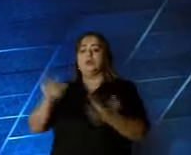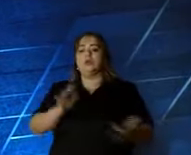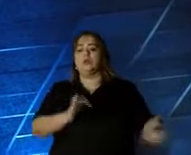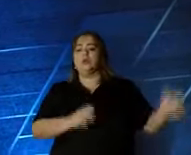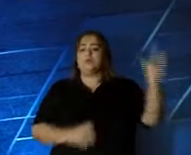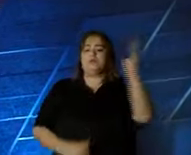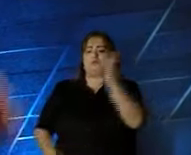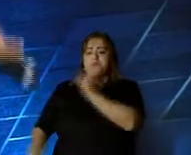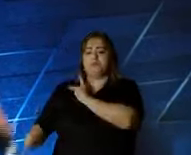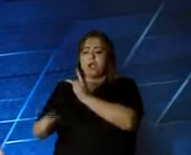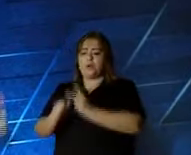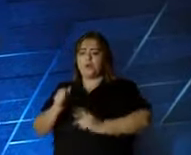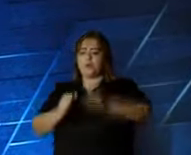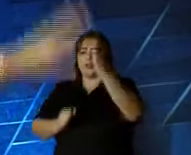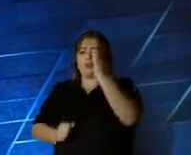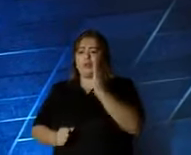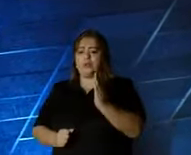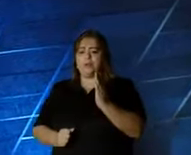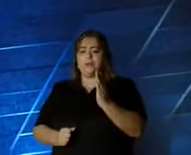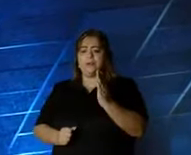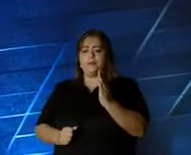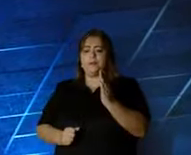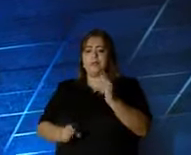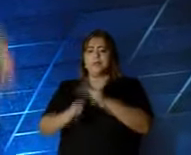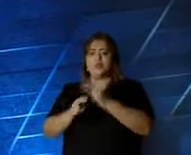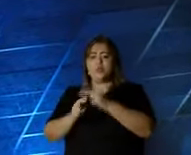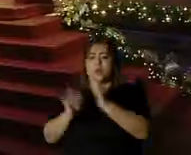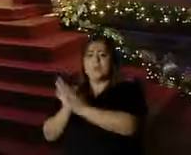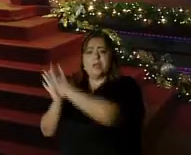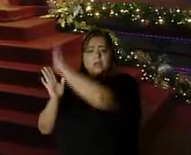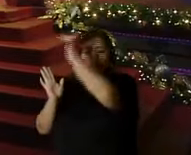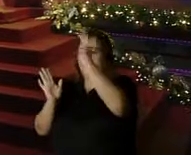Poderoso, poderoso, a su nombre gloria.